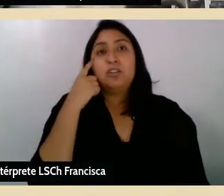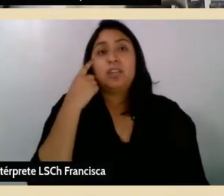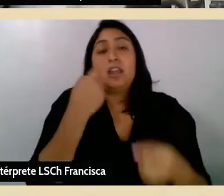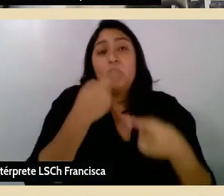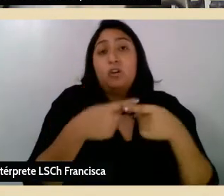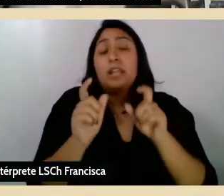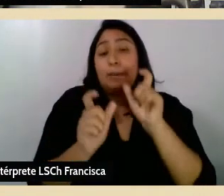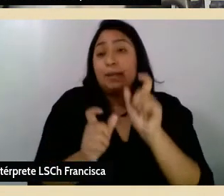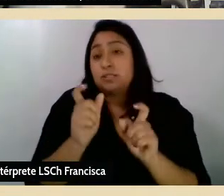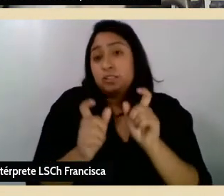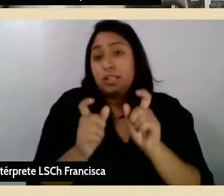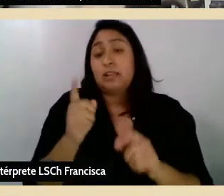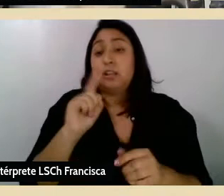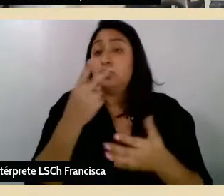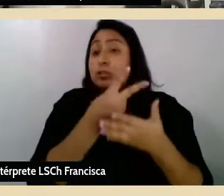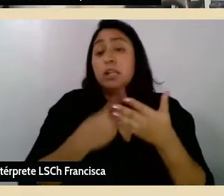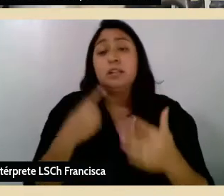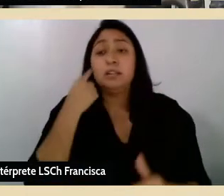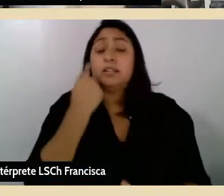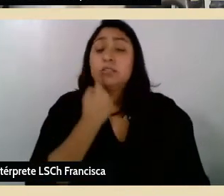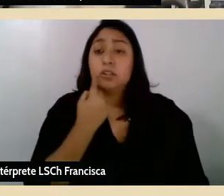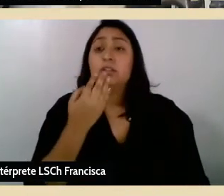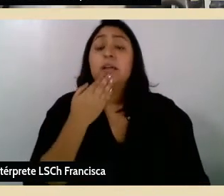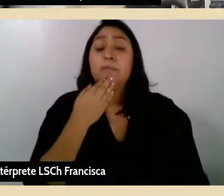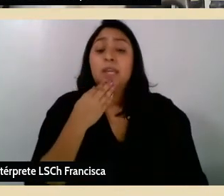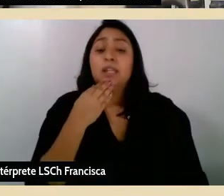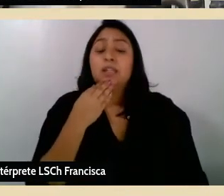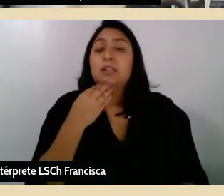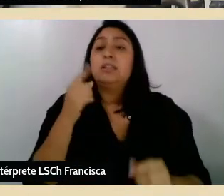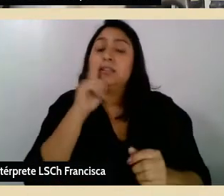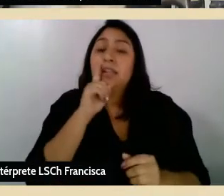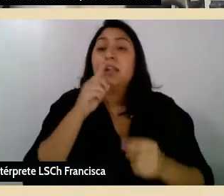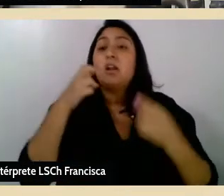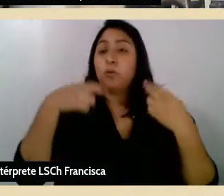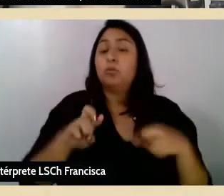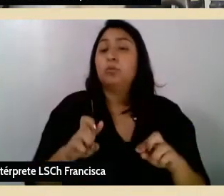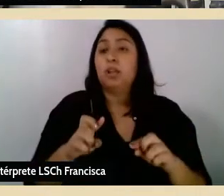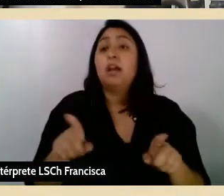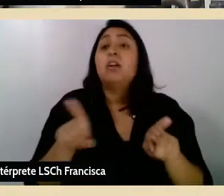También creo que otras personas que no son artistas sordos también